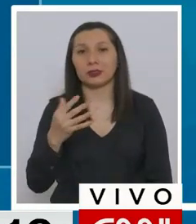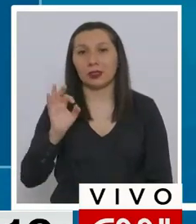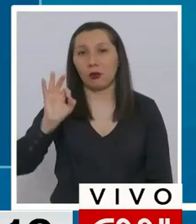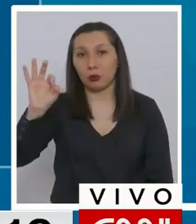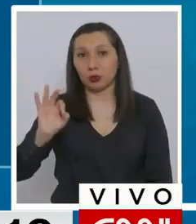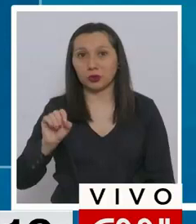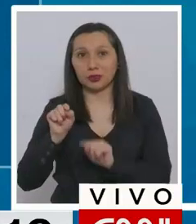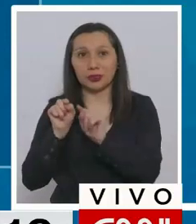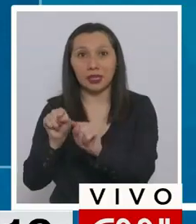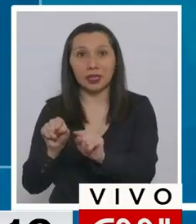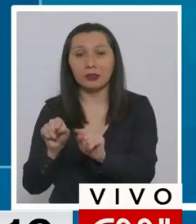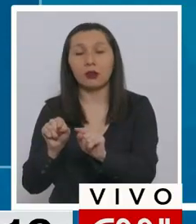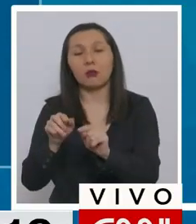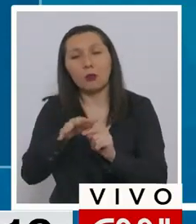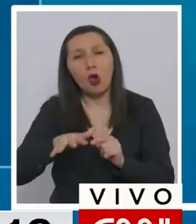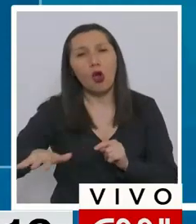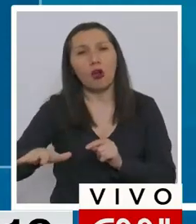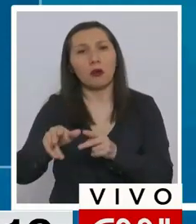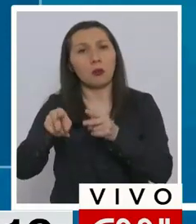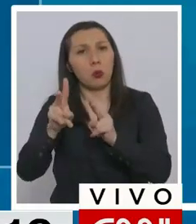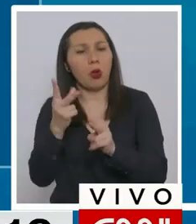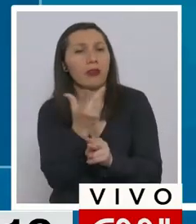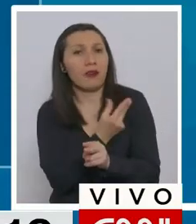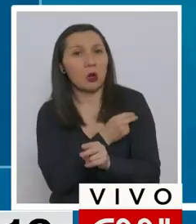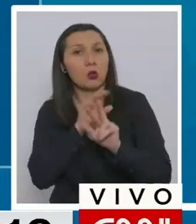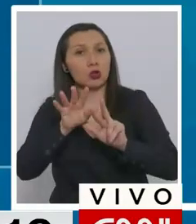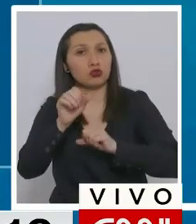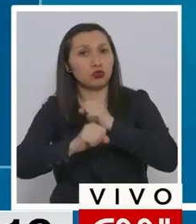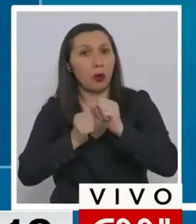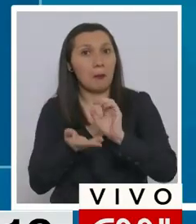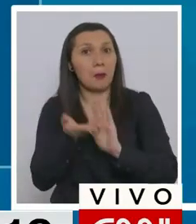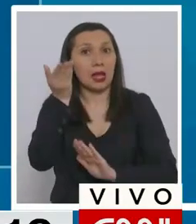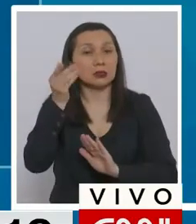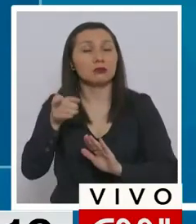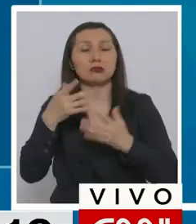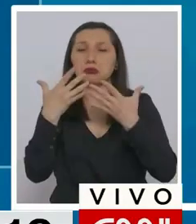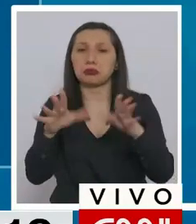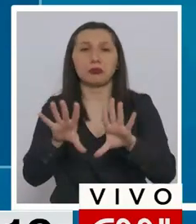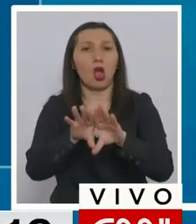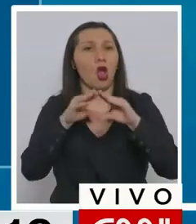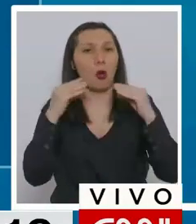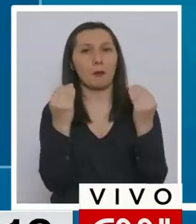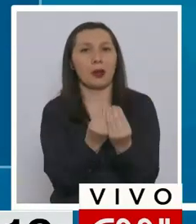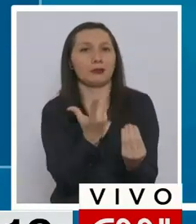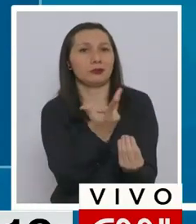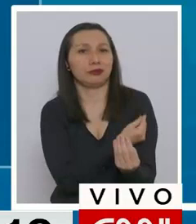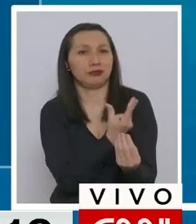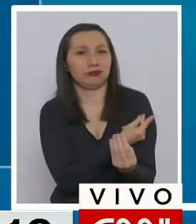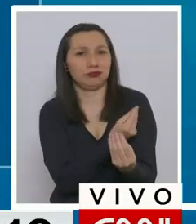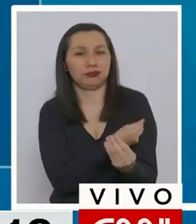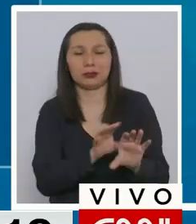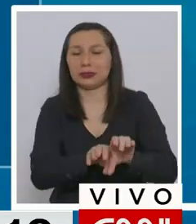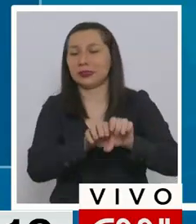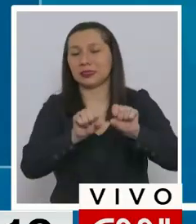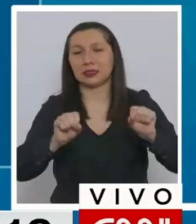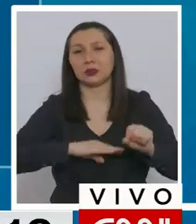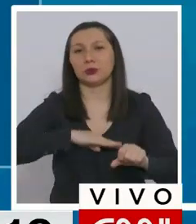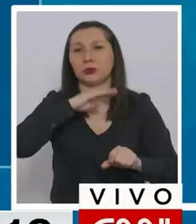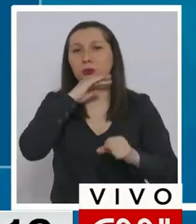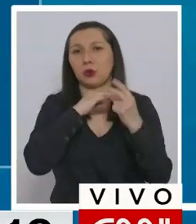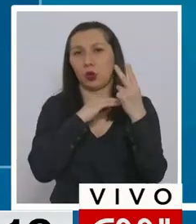atender a toda nuestra población. Es así como ayer, 24 de noviembre del 2021,